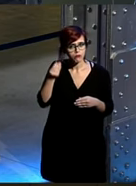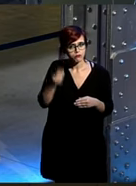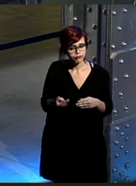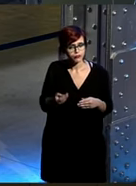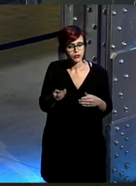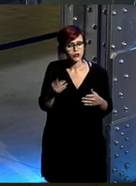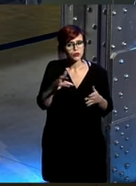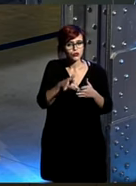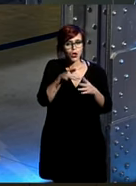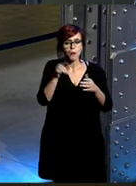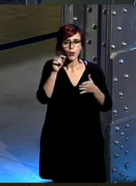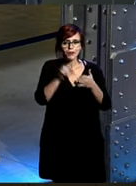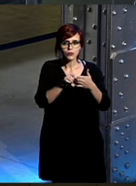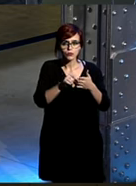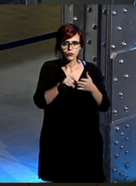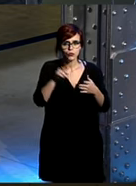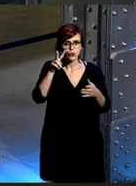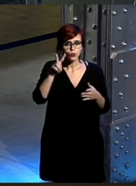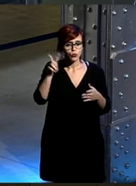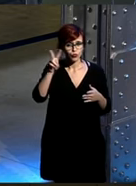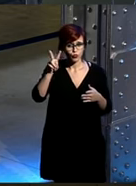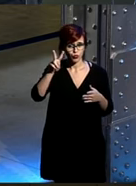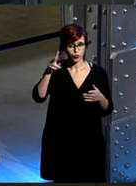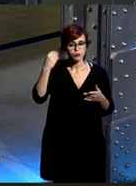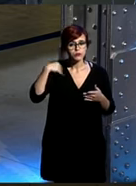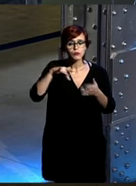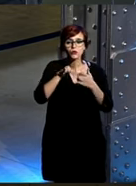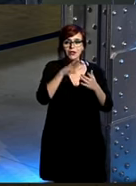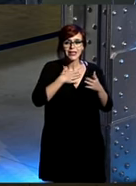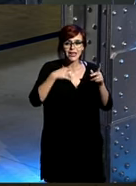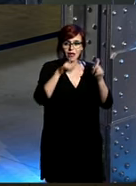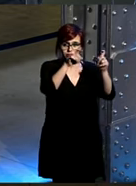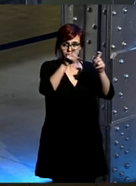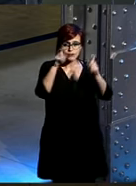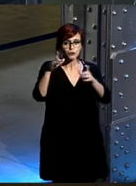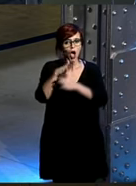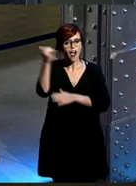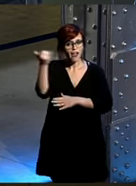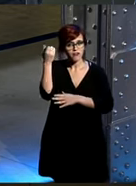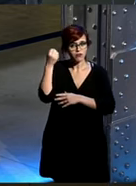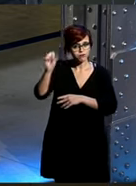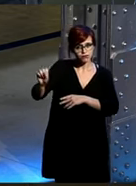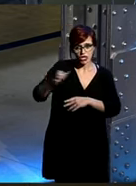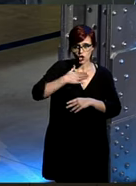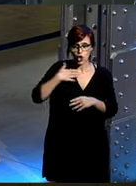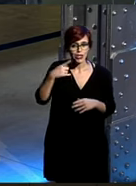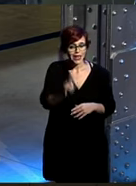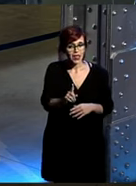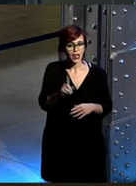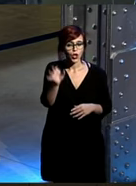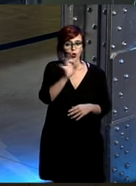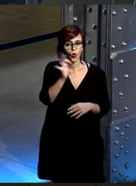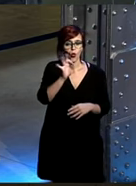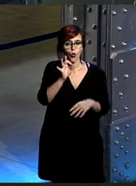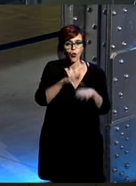de incertidumbre, cambio, transformación, de que quiere ir hacia otro lugar, de que ya no quiere tener nunca más un jefe o que aspira a obtener otra